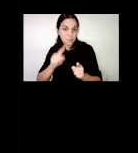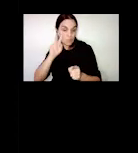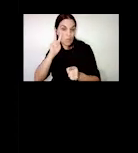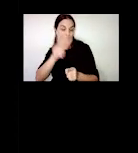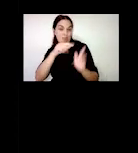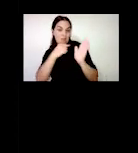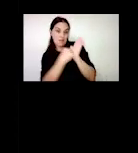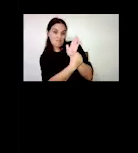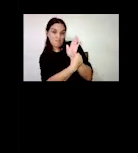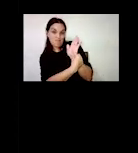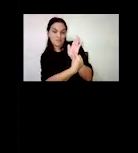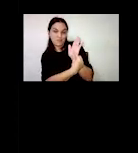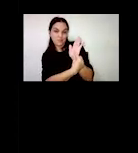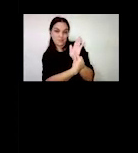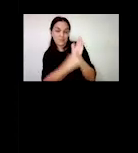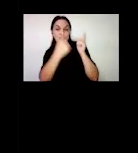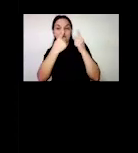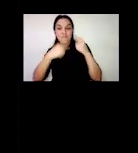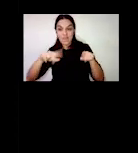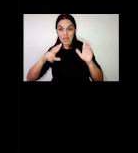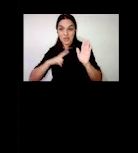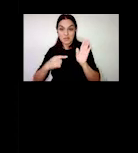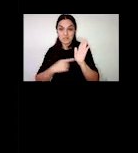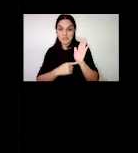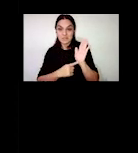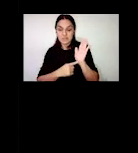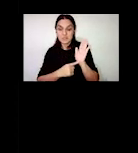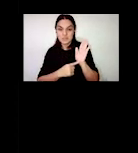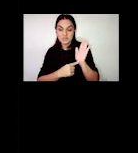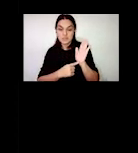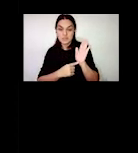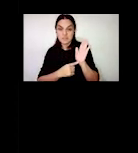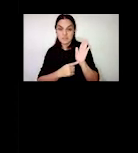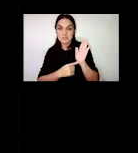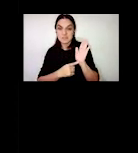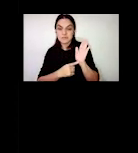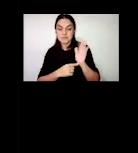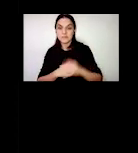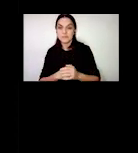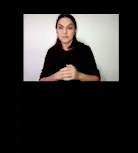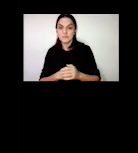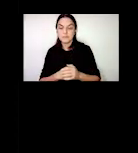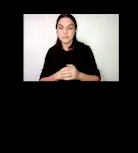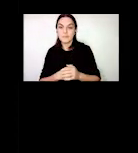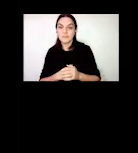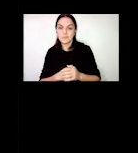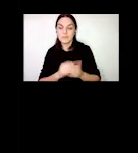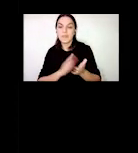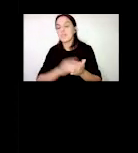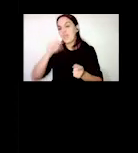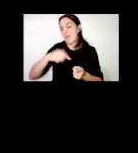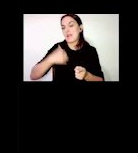filmina, que los bienes, que estas tablas que se aplican sobre los bienes tanto del país como del